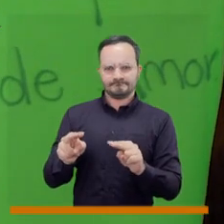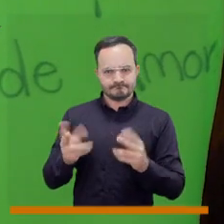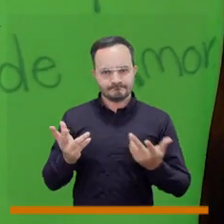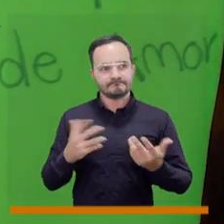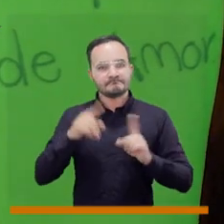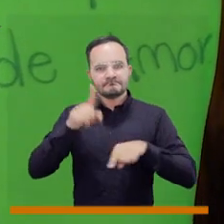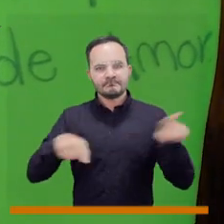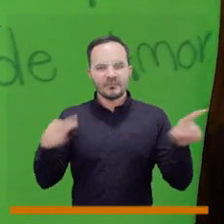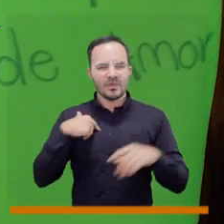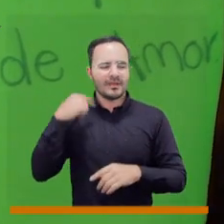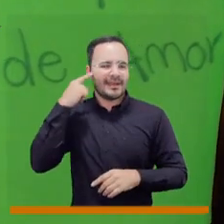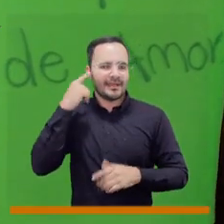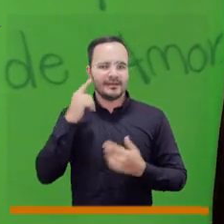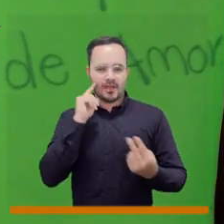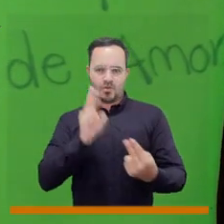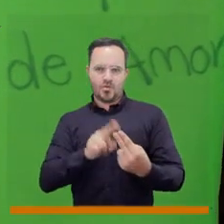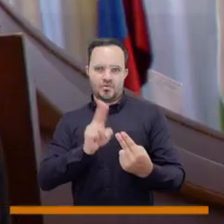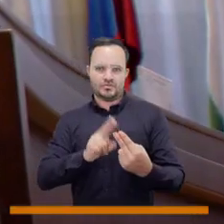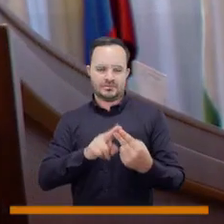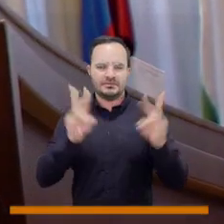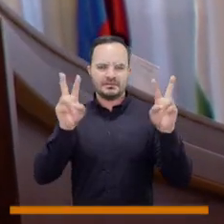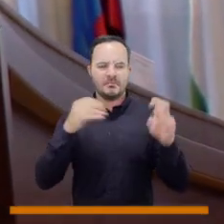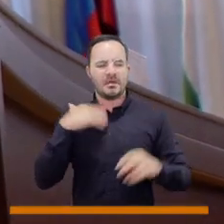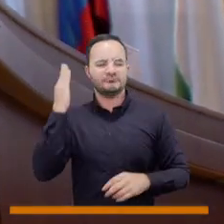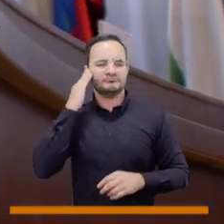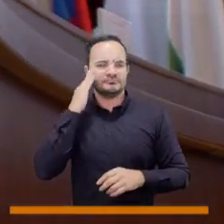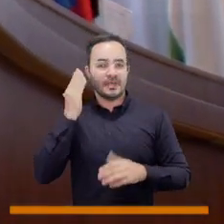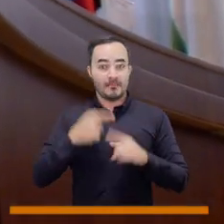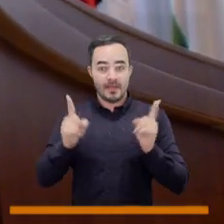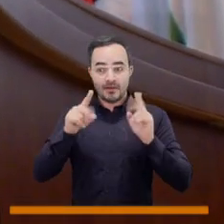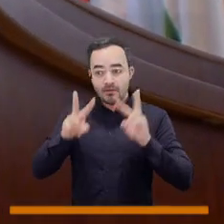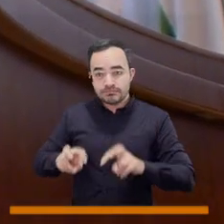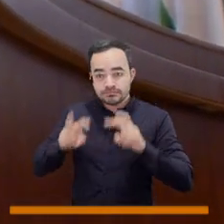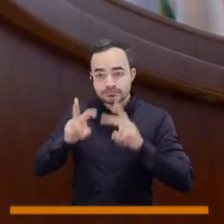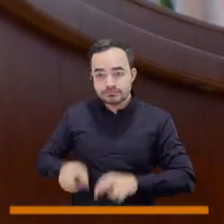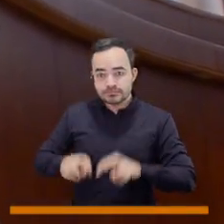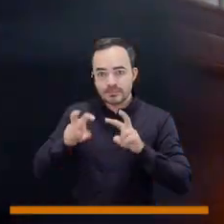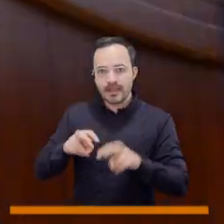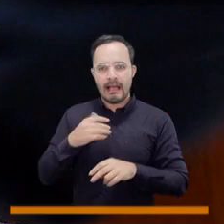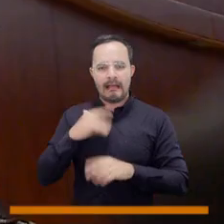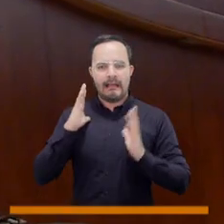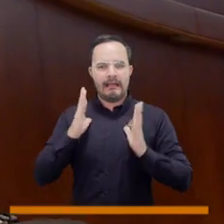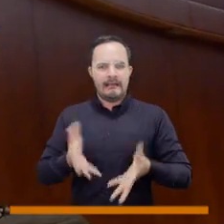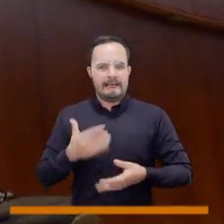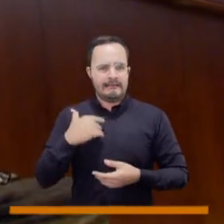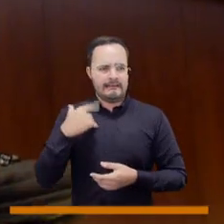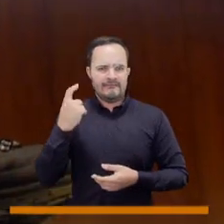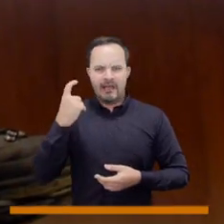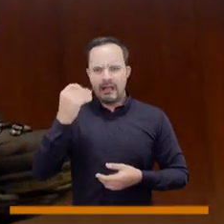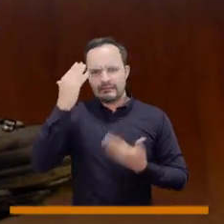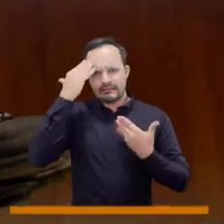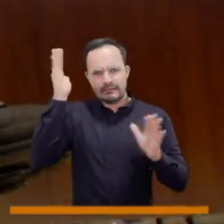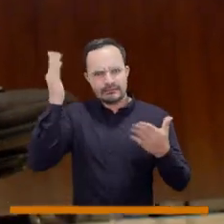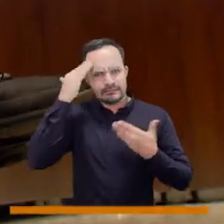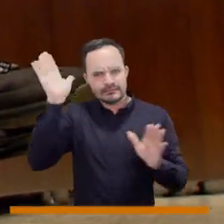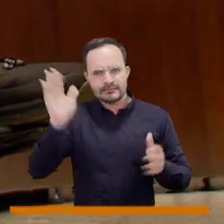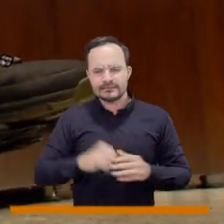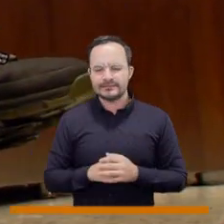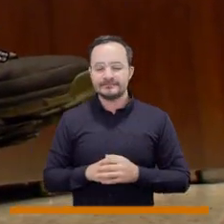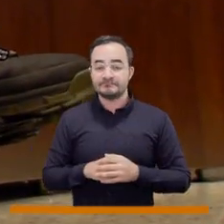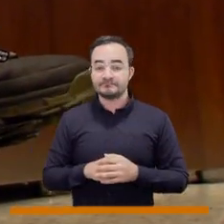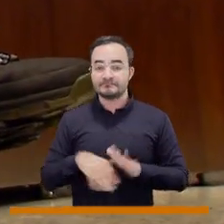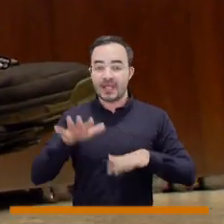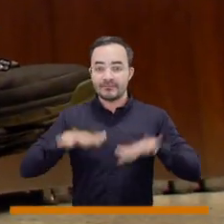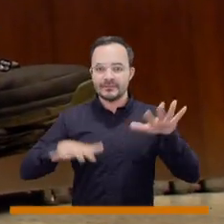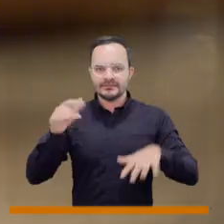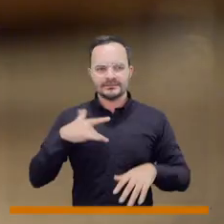dicen conocer, pero cuando empieza uno a investigar nos damos cuenta que no sabemos mucho